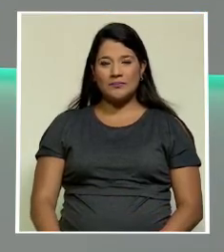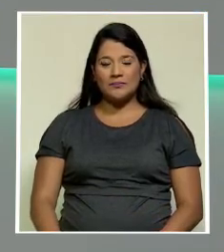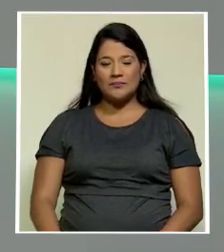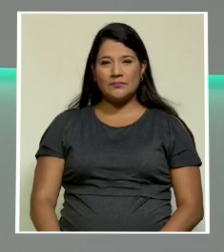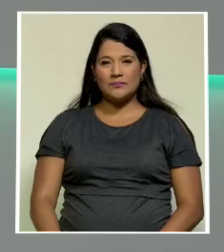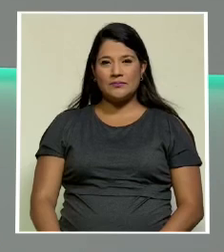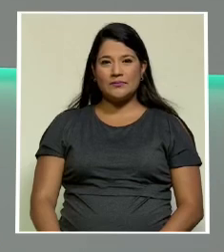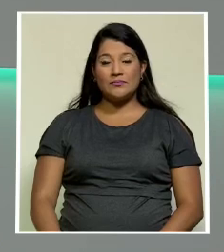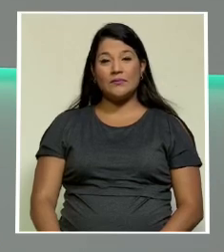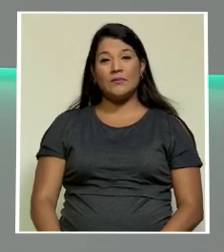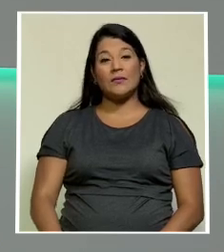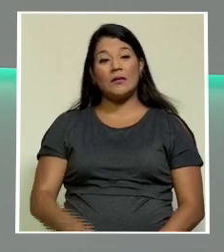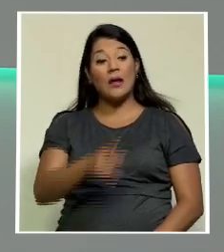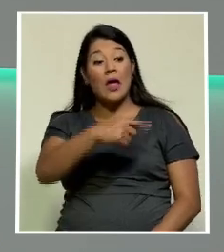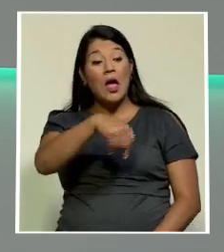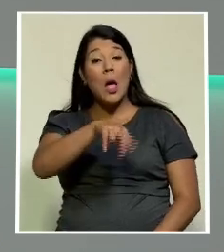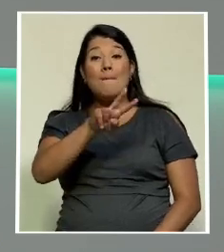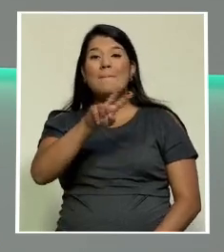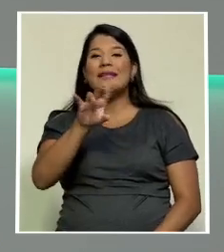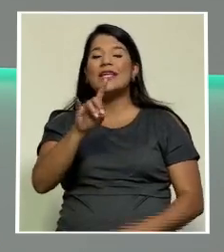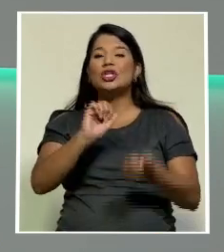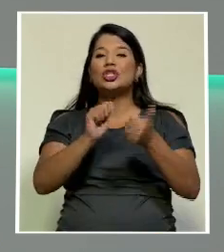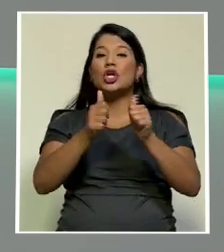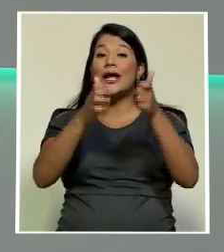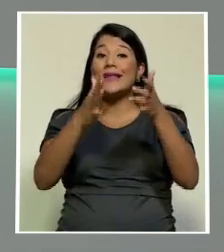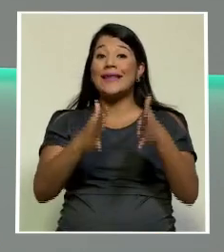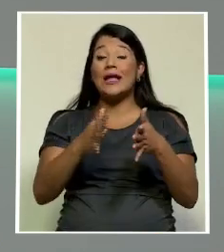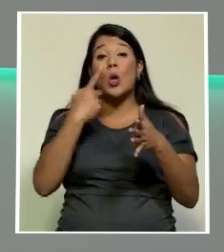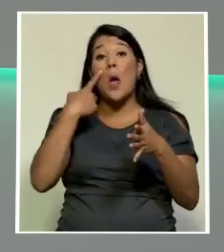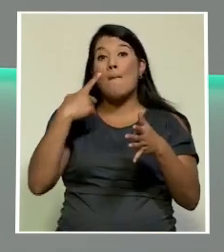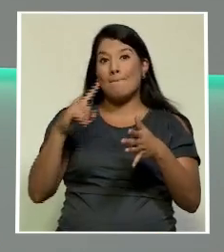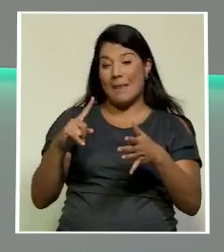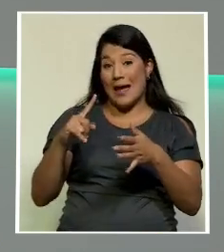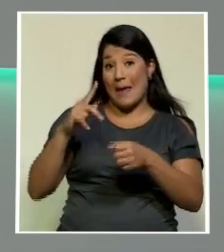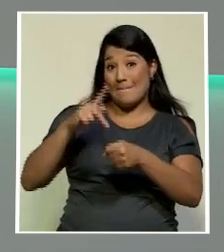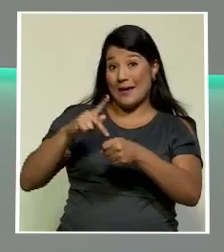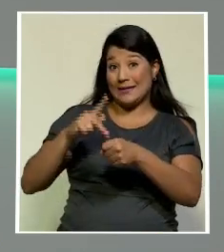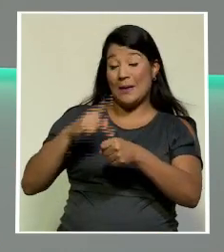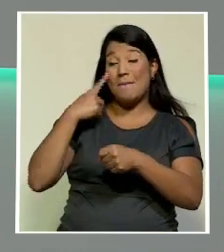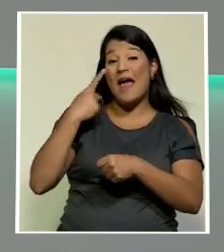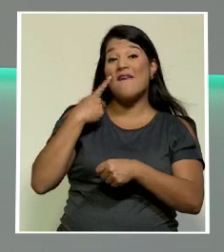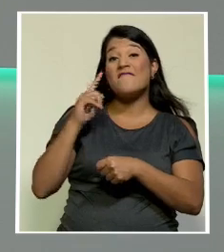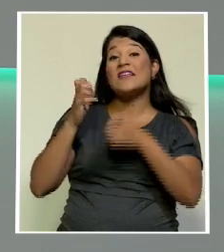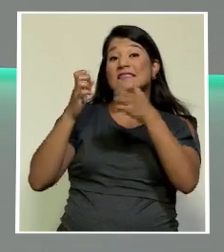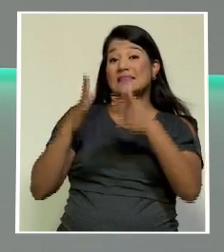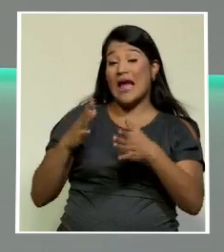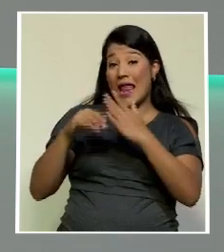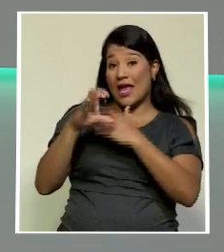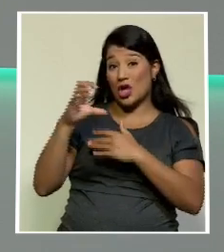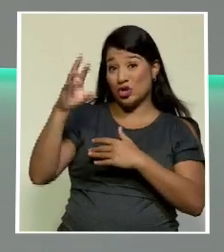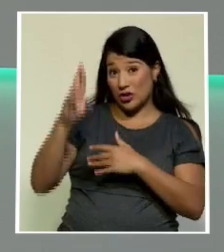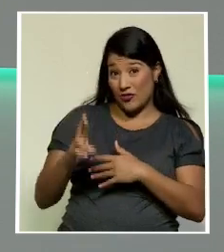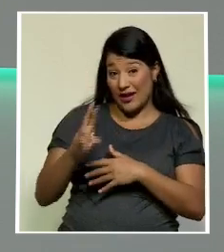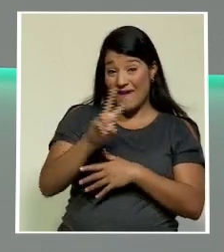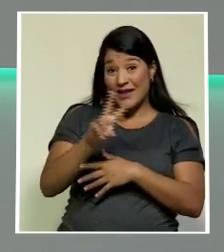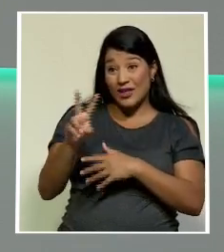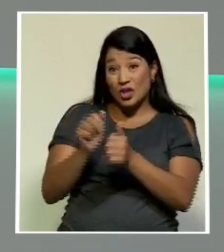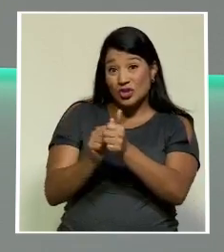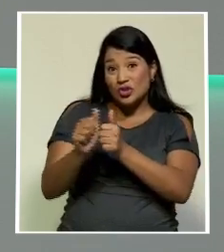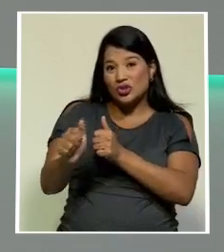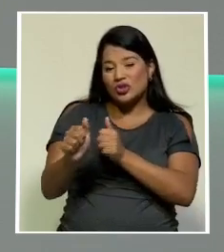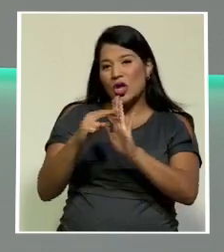De los 28 aspirantes para convertirse en fiscal o fiscala general de la República, 22 aprobaron la nota de 80. El